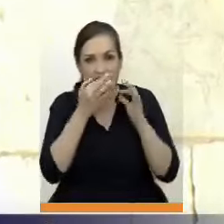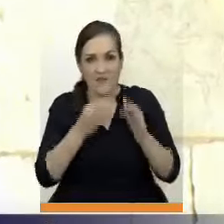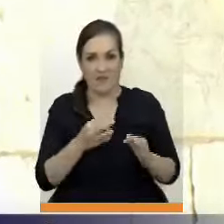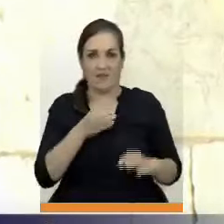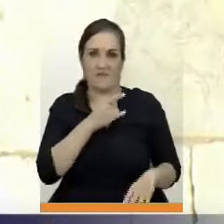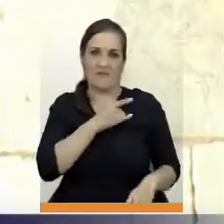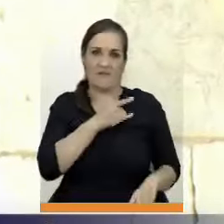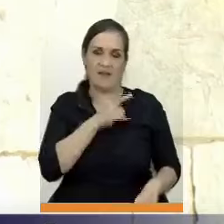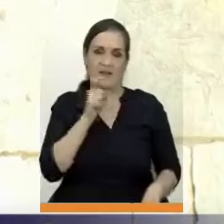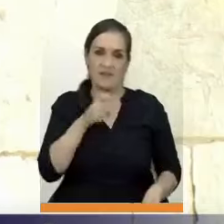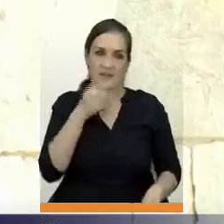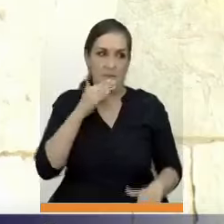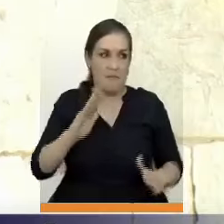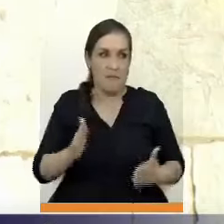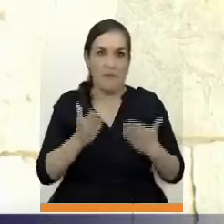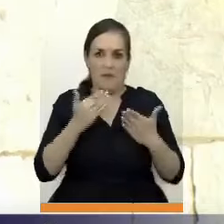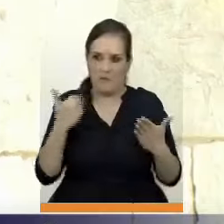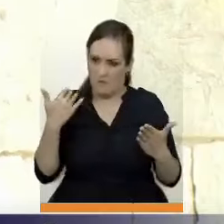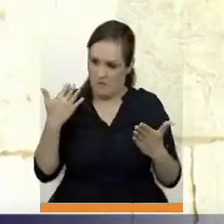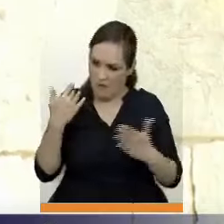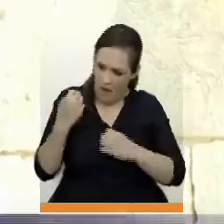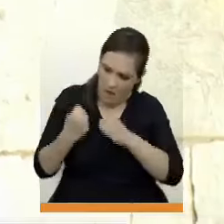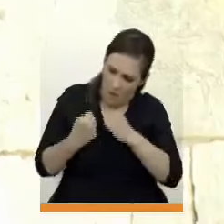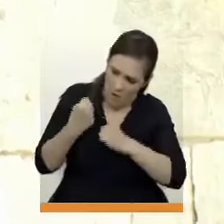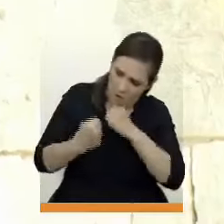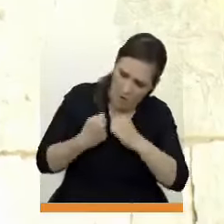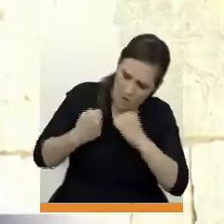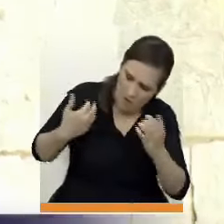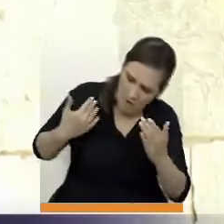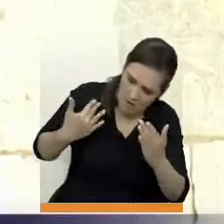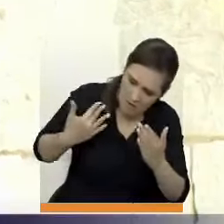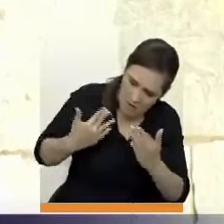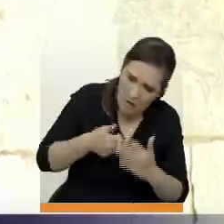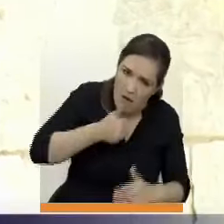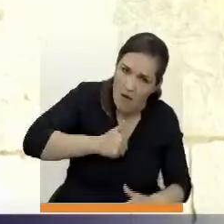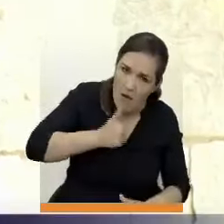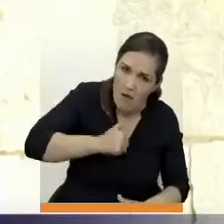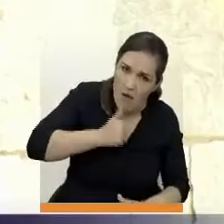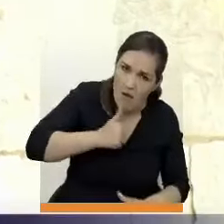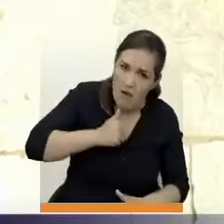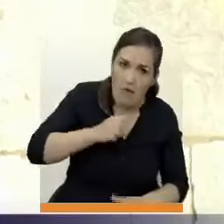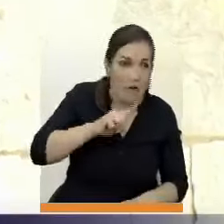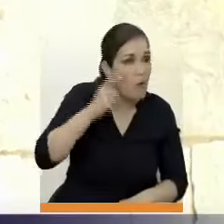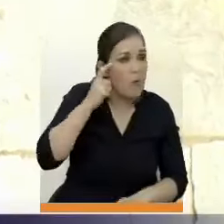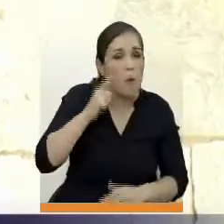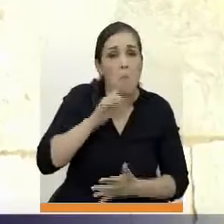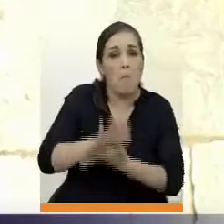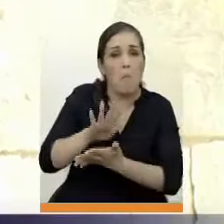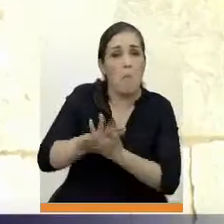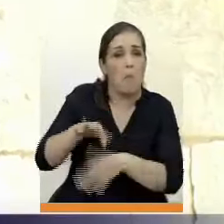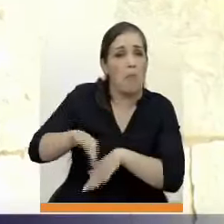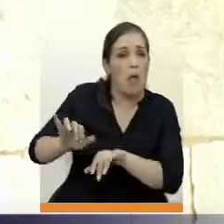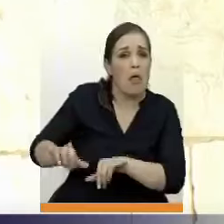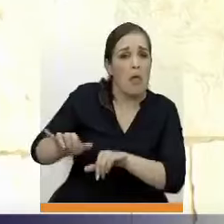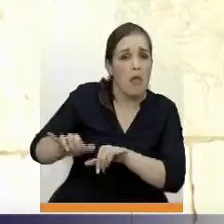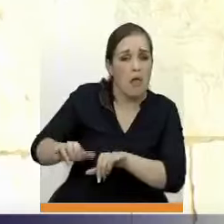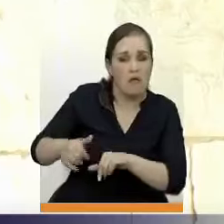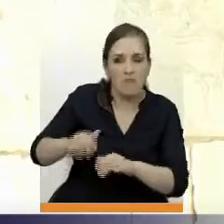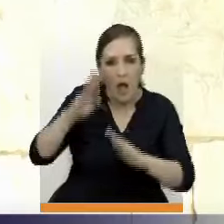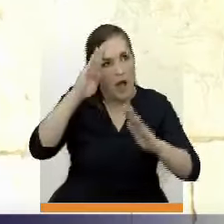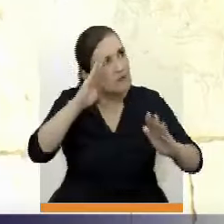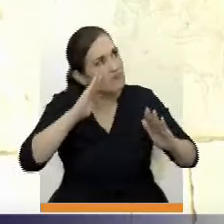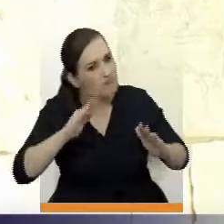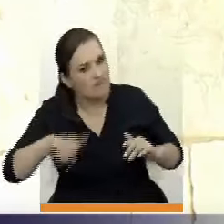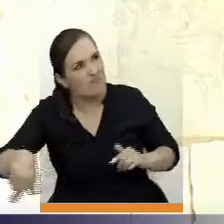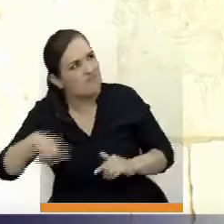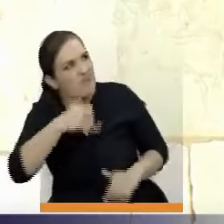universidad. Son muchos años, son demasiados años donde ningún gobierno nacional ni ningún Consejo Superior Universitario le ha parado bolas a lo que